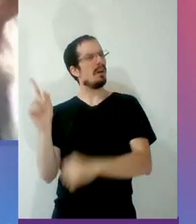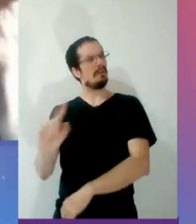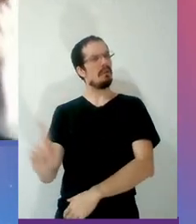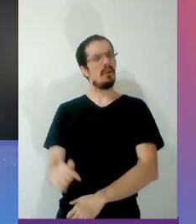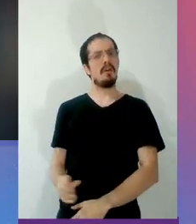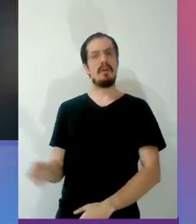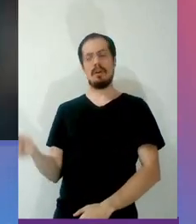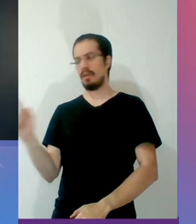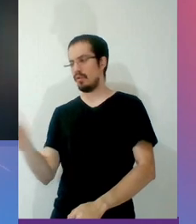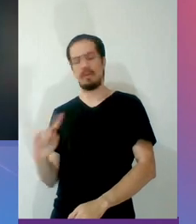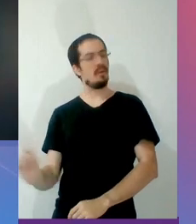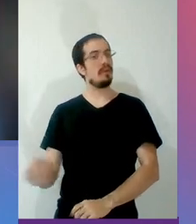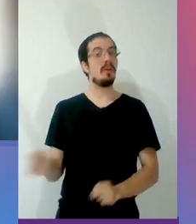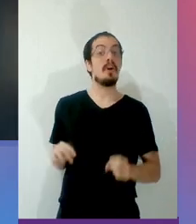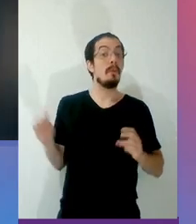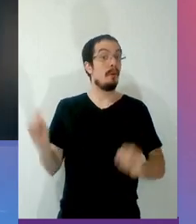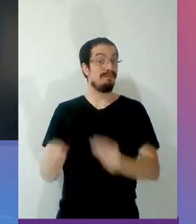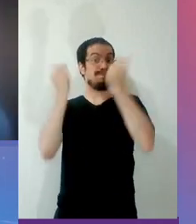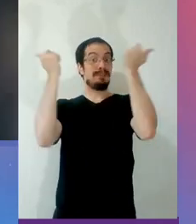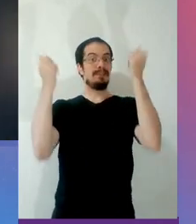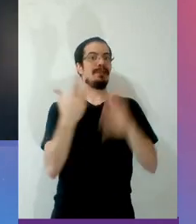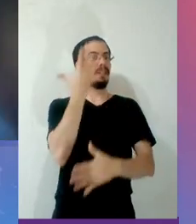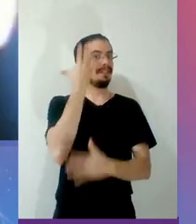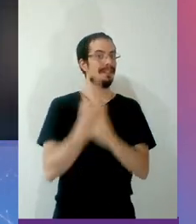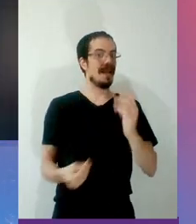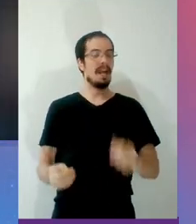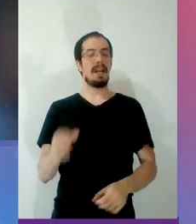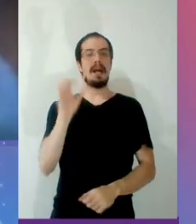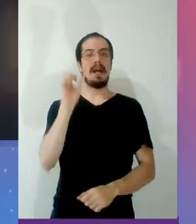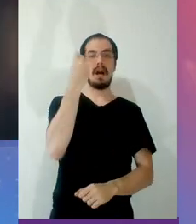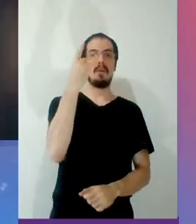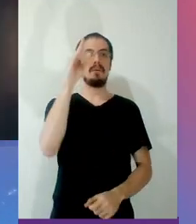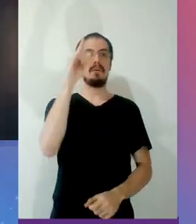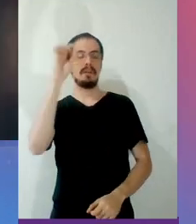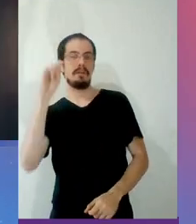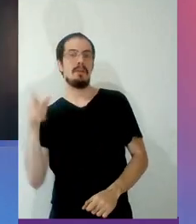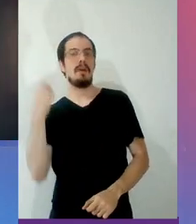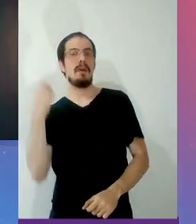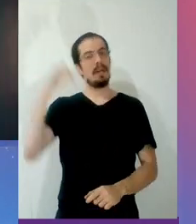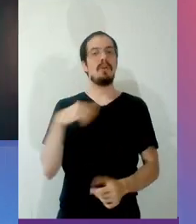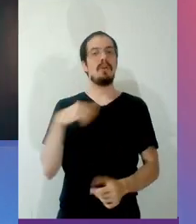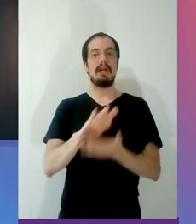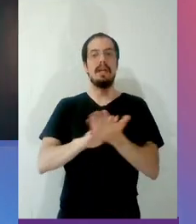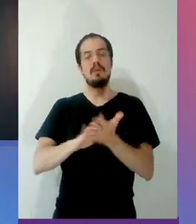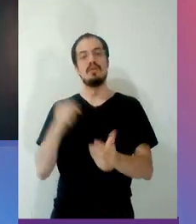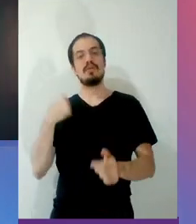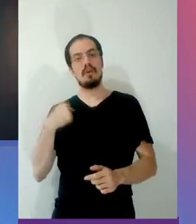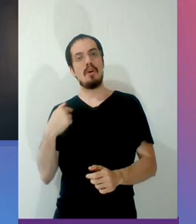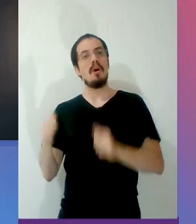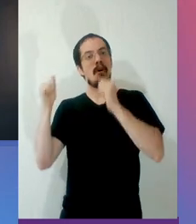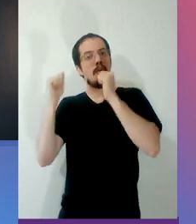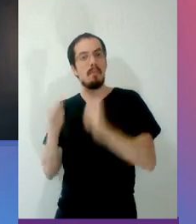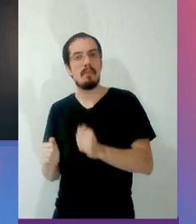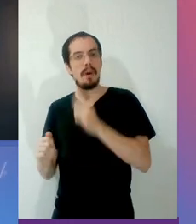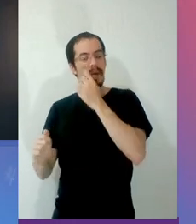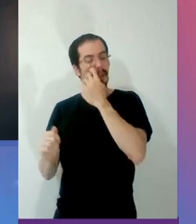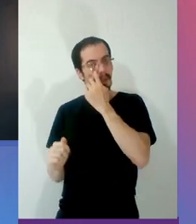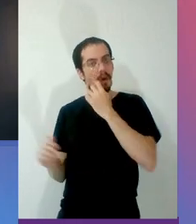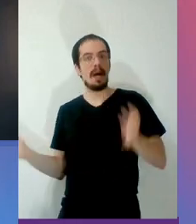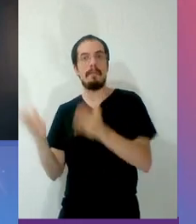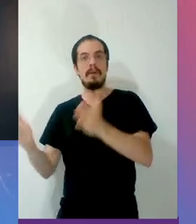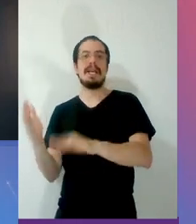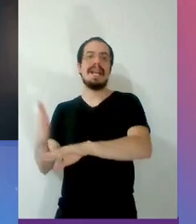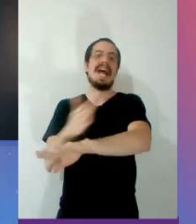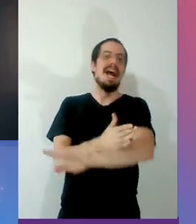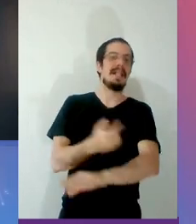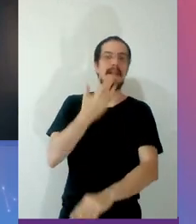eso, pero en el fondo, si lo empiezo a intervenir a los 8 meses, a los 10 meses, al año, evidentemente el resultado va a ser distinto que si lo empiezo